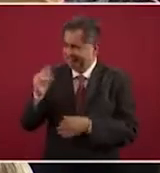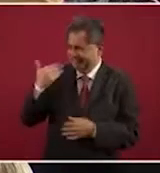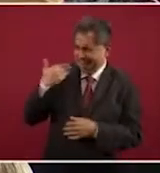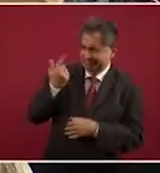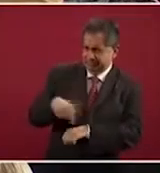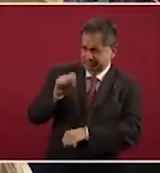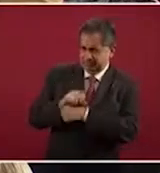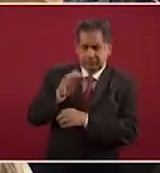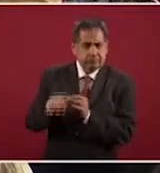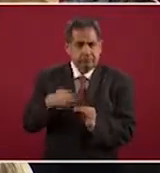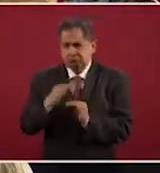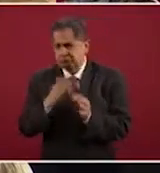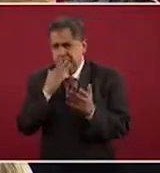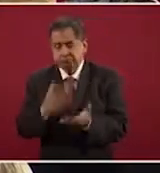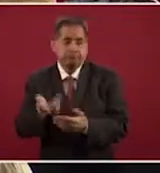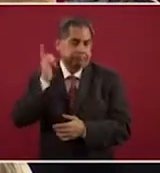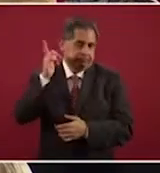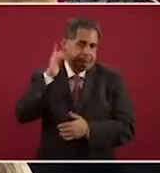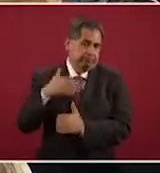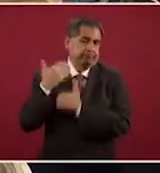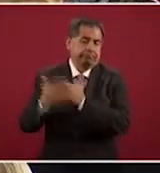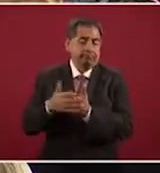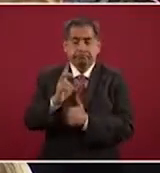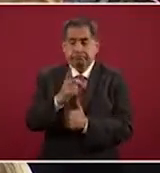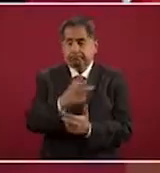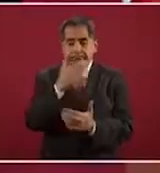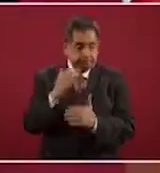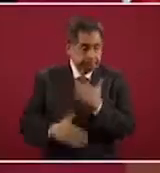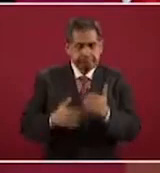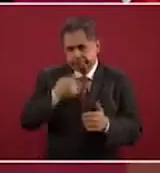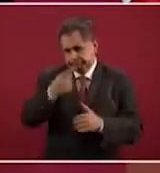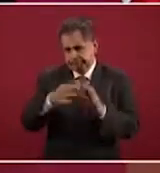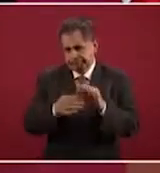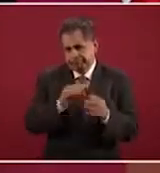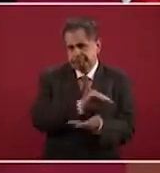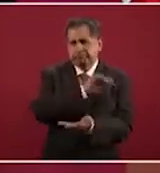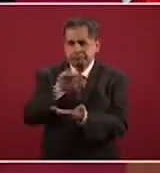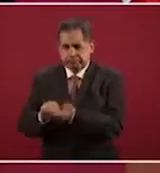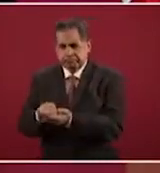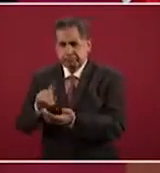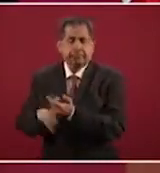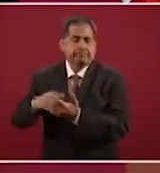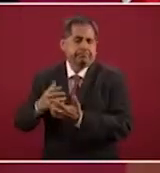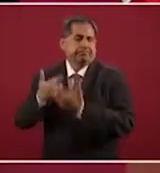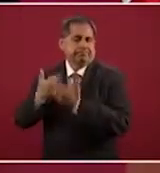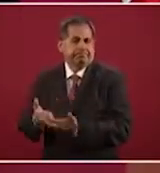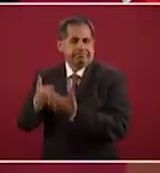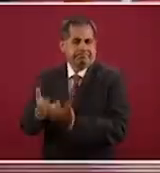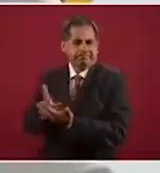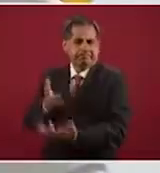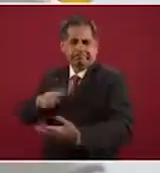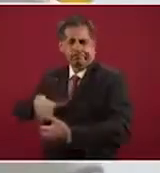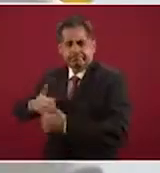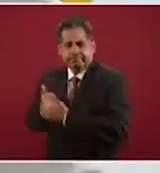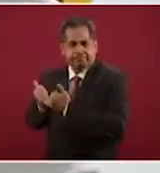semana pasada y esperemos que al final de diciembre como lo dijimos podamos subir más carga de proceso tal como